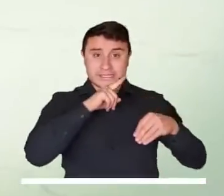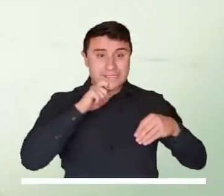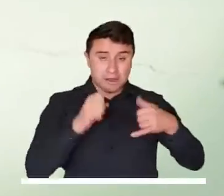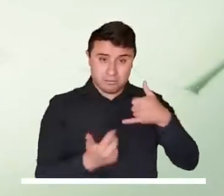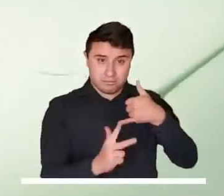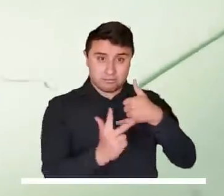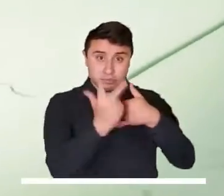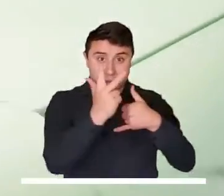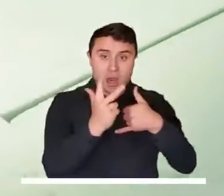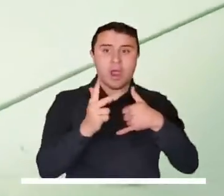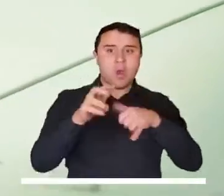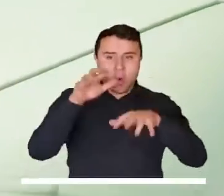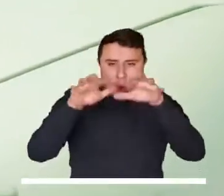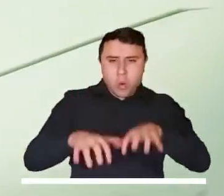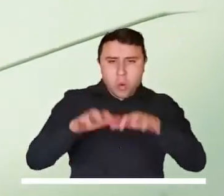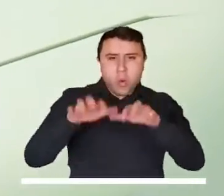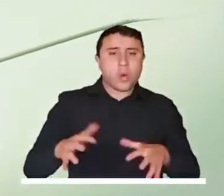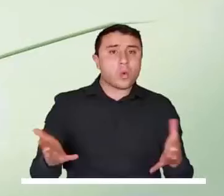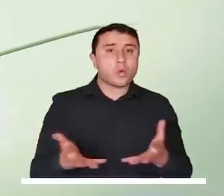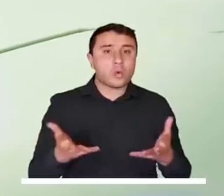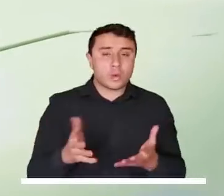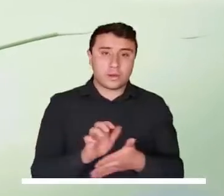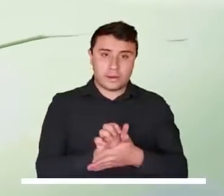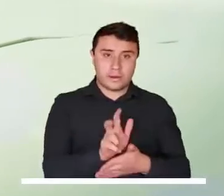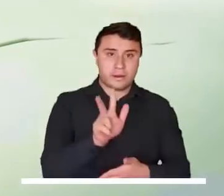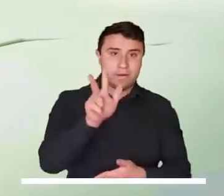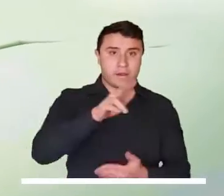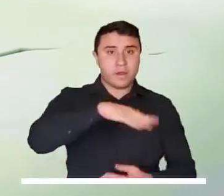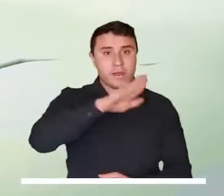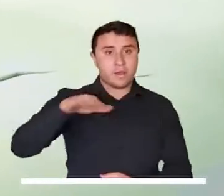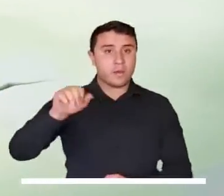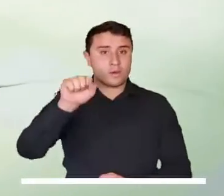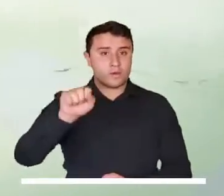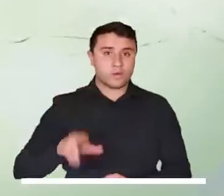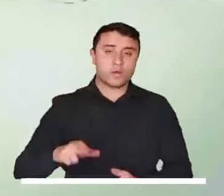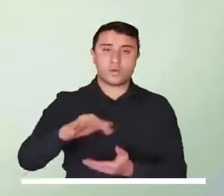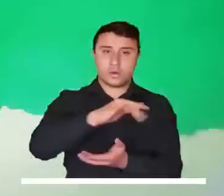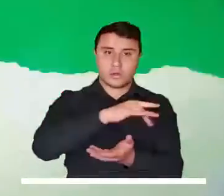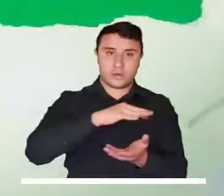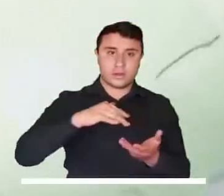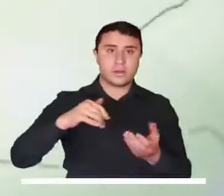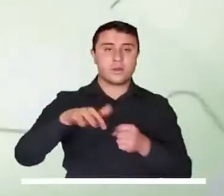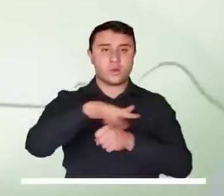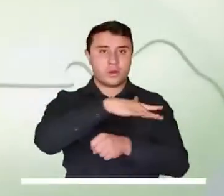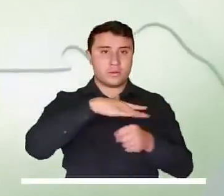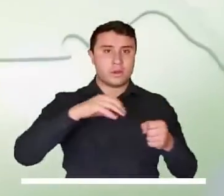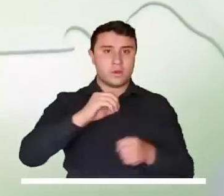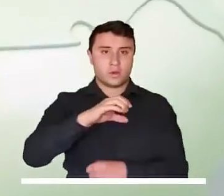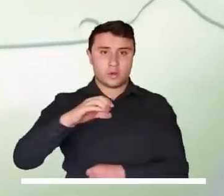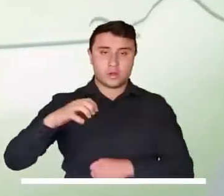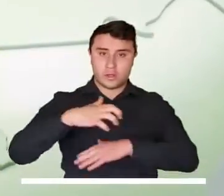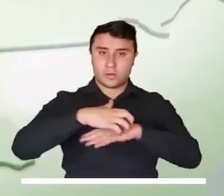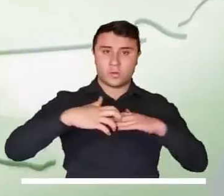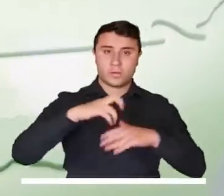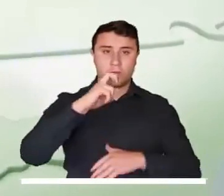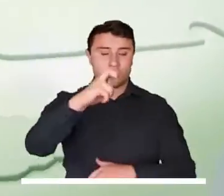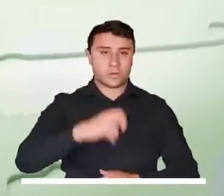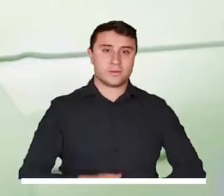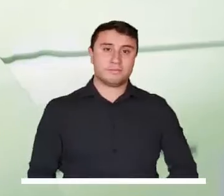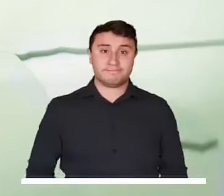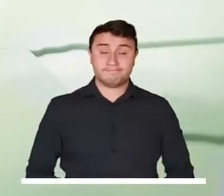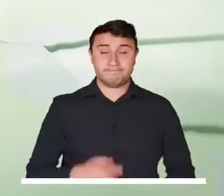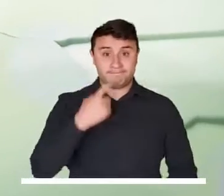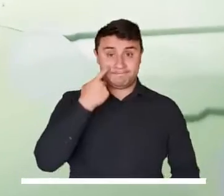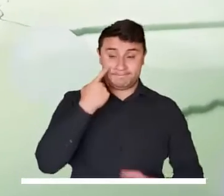en los Andes, algunas lluvias esporádicas se esperan en el eje cafetero, sur de Antioquia, Santander, occidente de Cundinamarca y norte